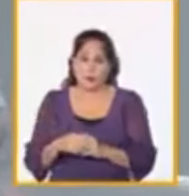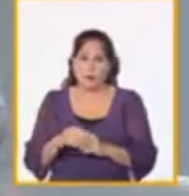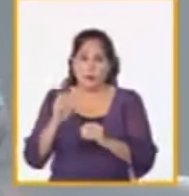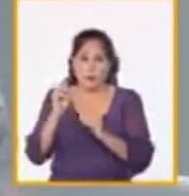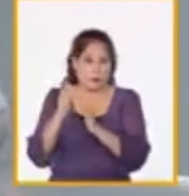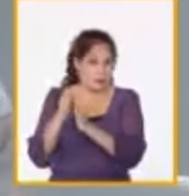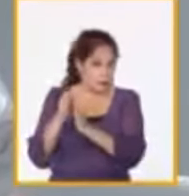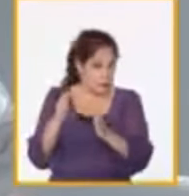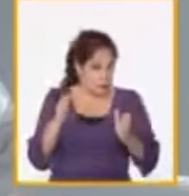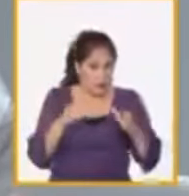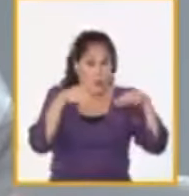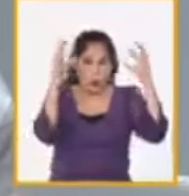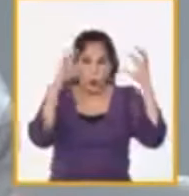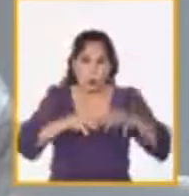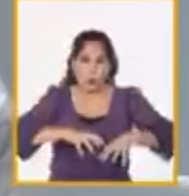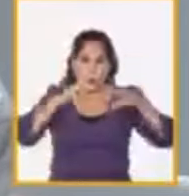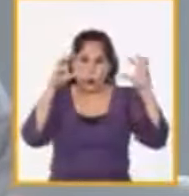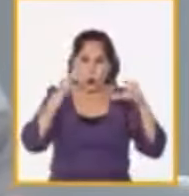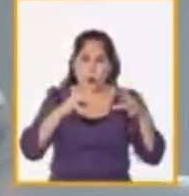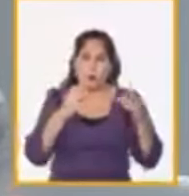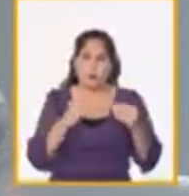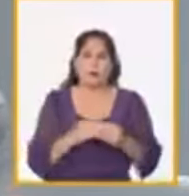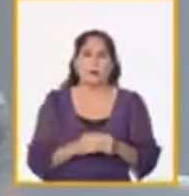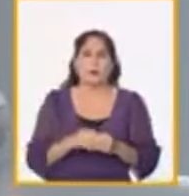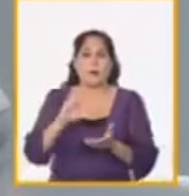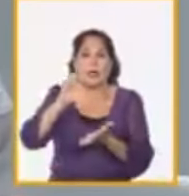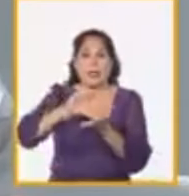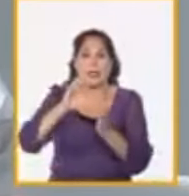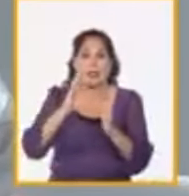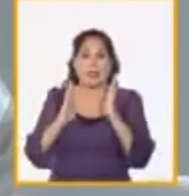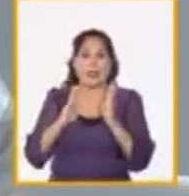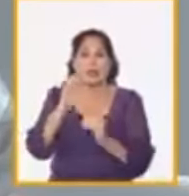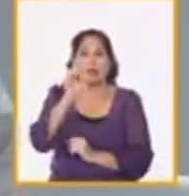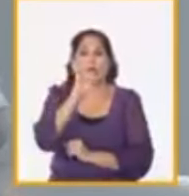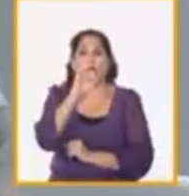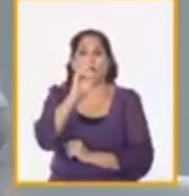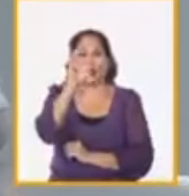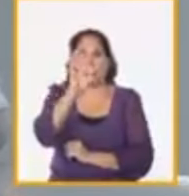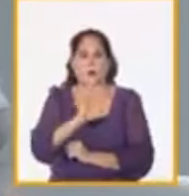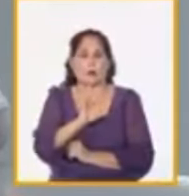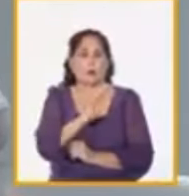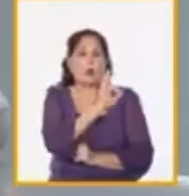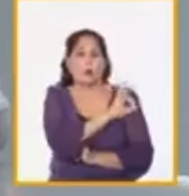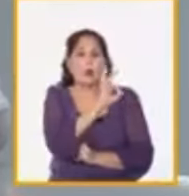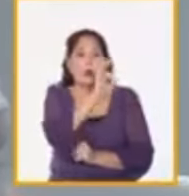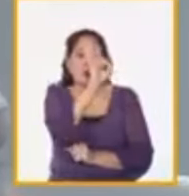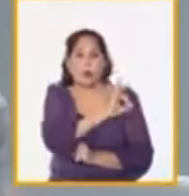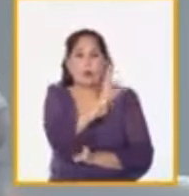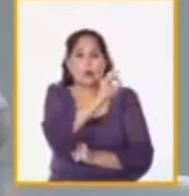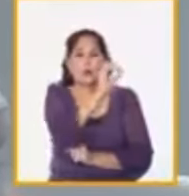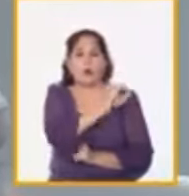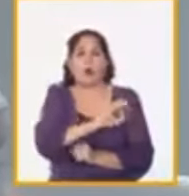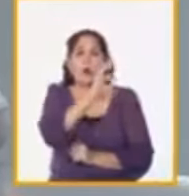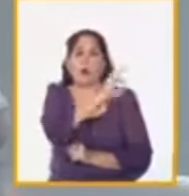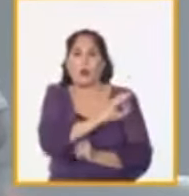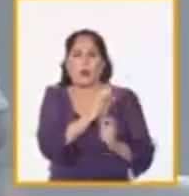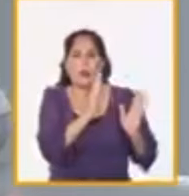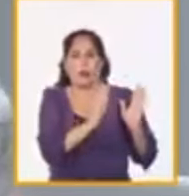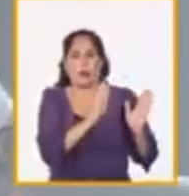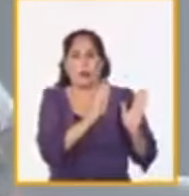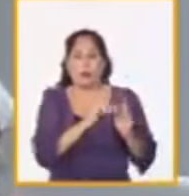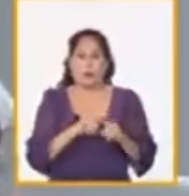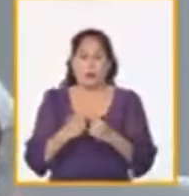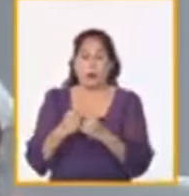Habana. El 80% en el centro y el 88% en el oriente. Sin